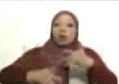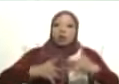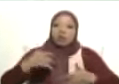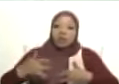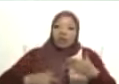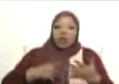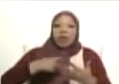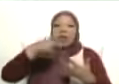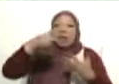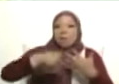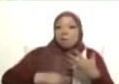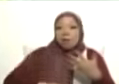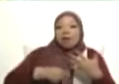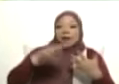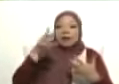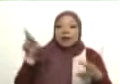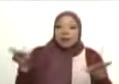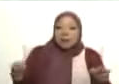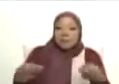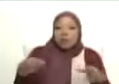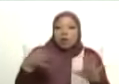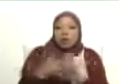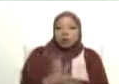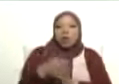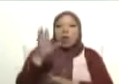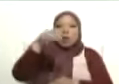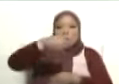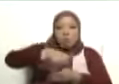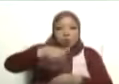República, lo felicito a todos los efectivos de la Fuerza Armada,